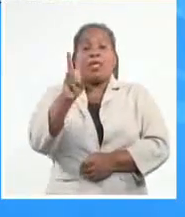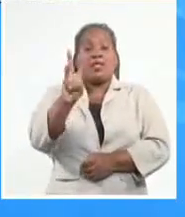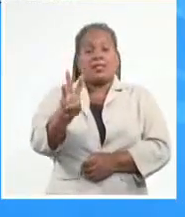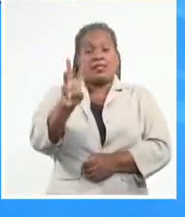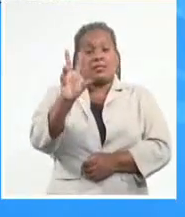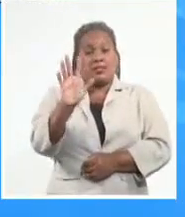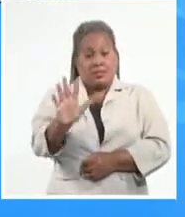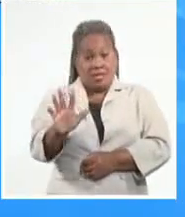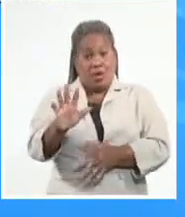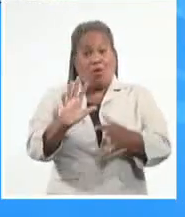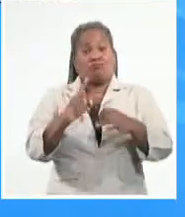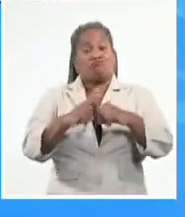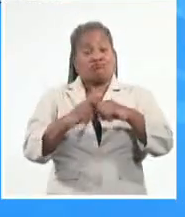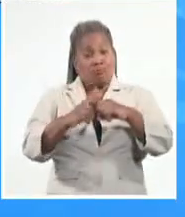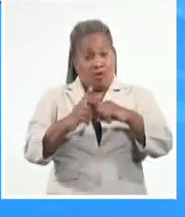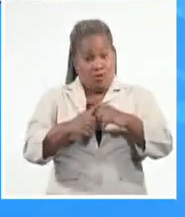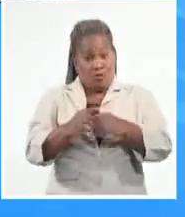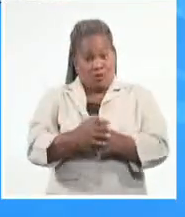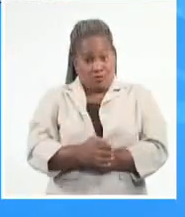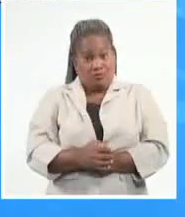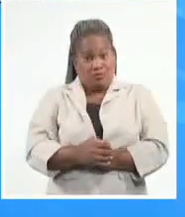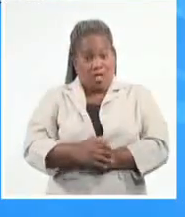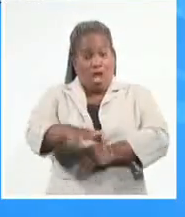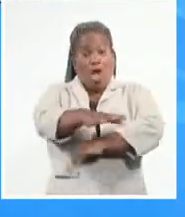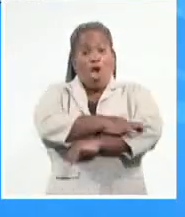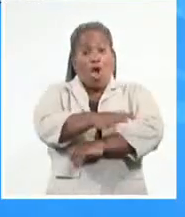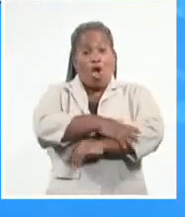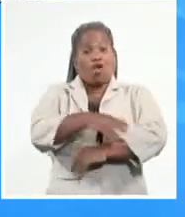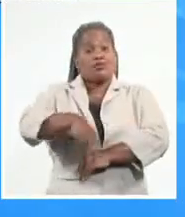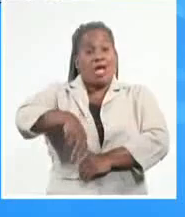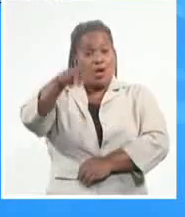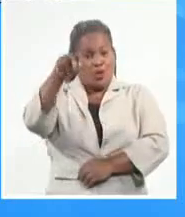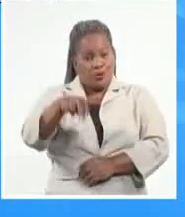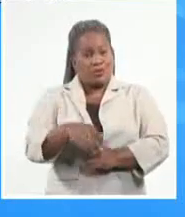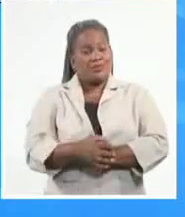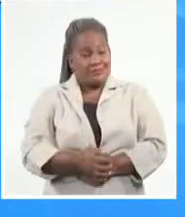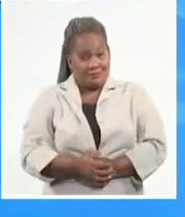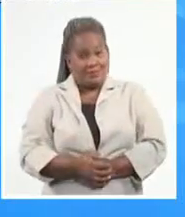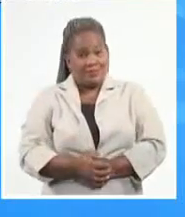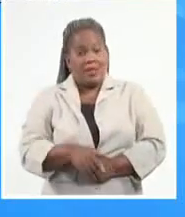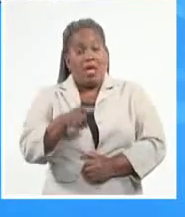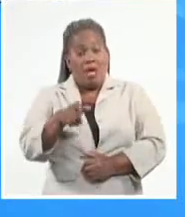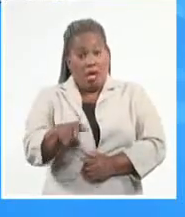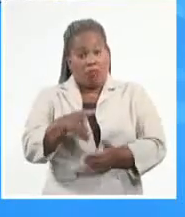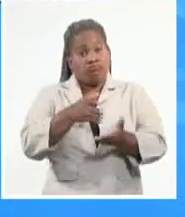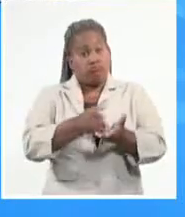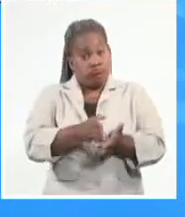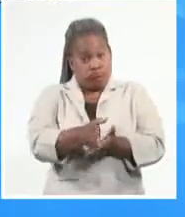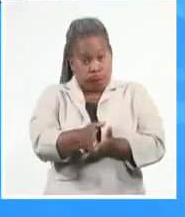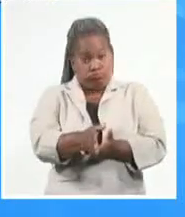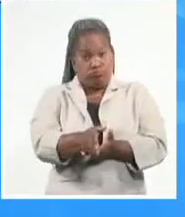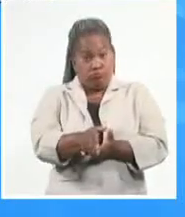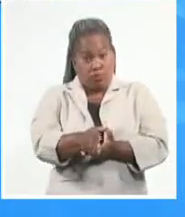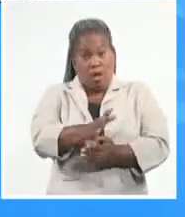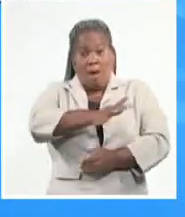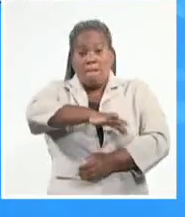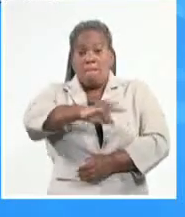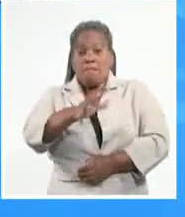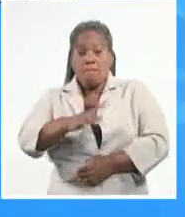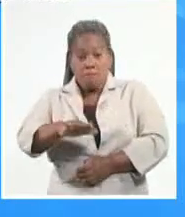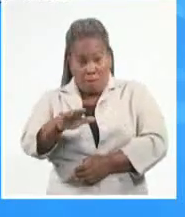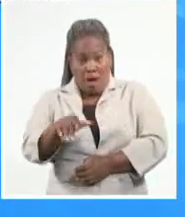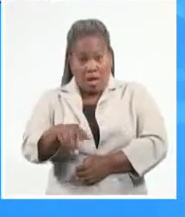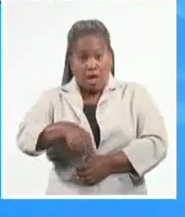por hora en zonas de la costa norte e incluso con rachas superiores. Es por eso que van a continuar todavía las marejadas en el norte